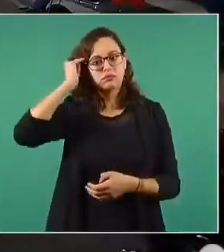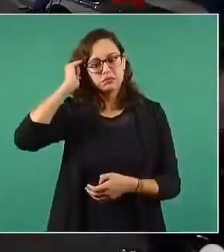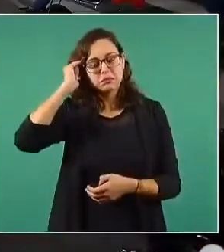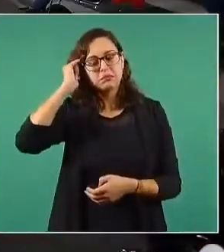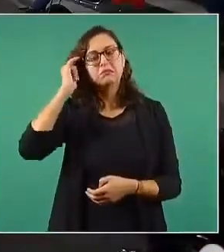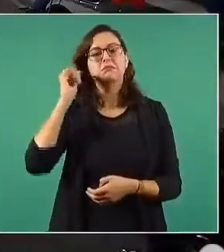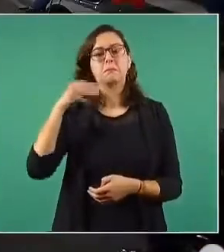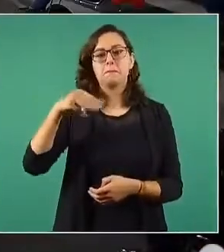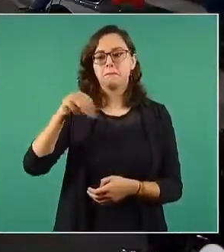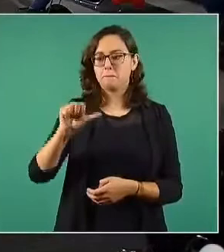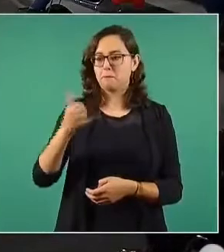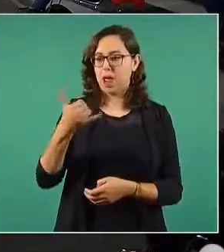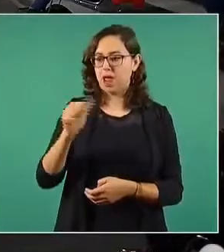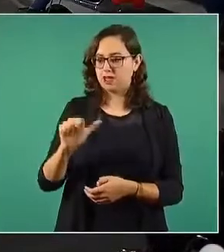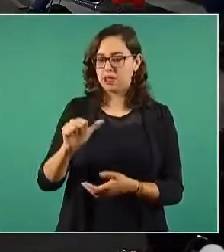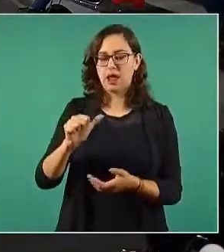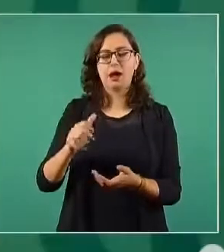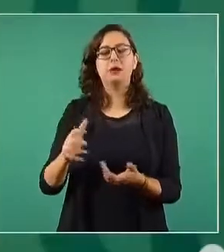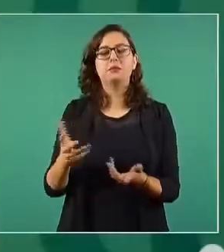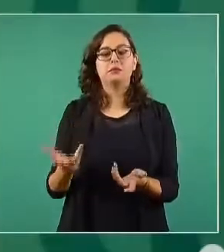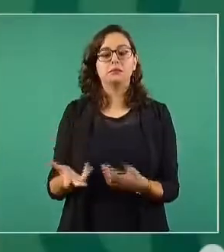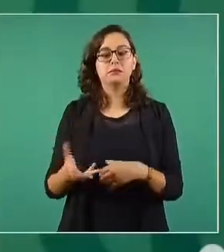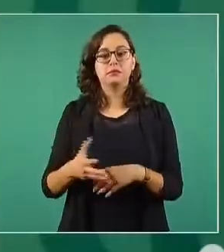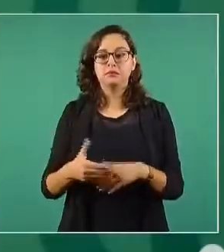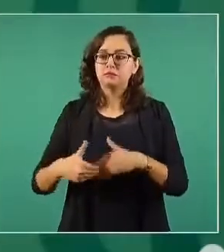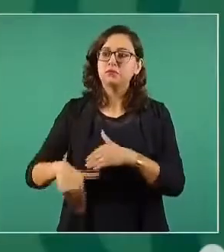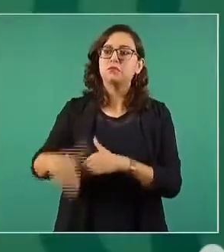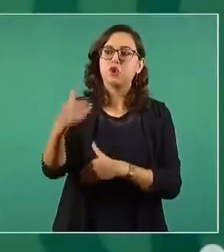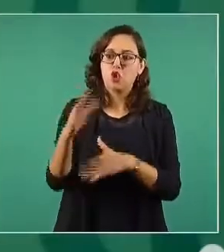Qué bien que